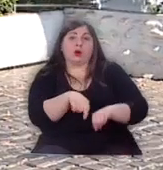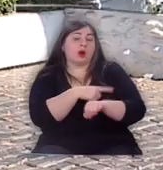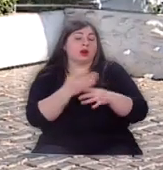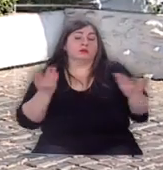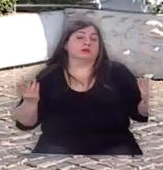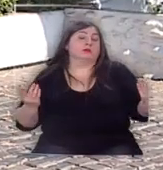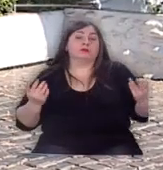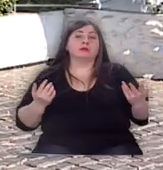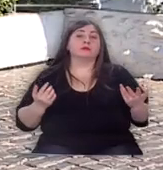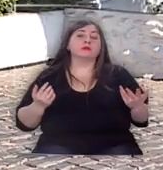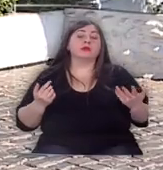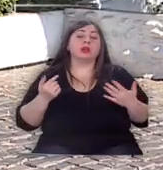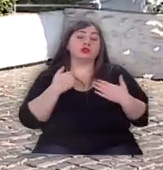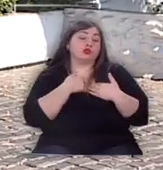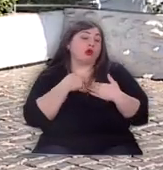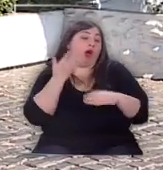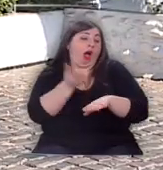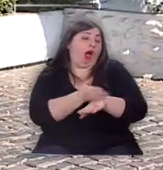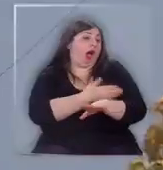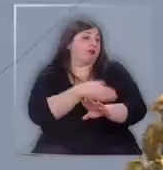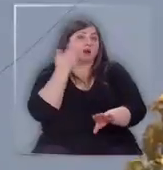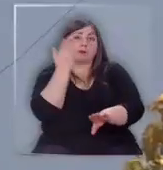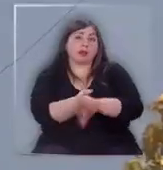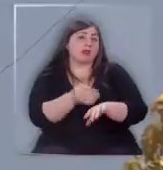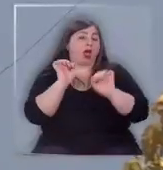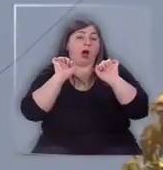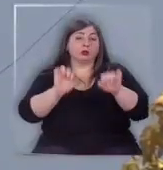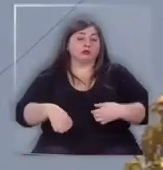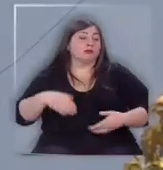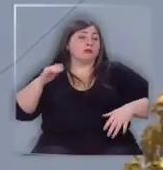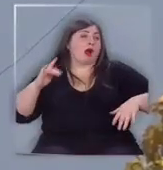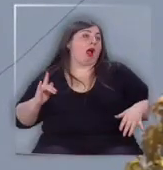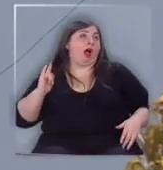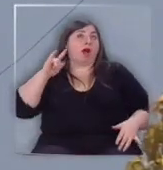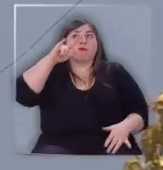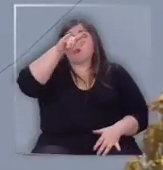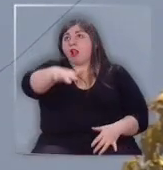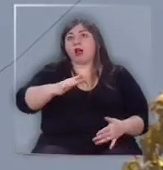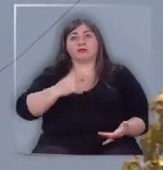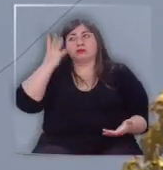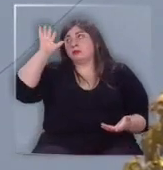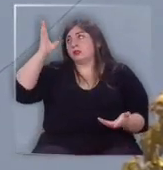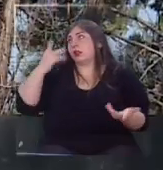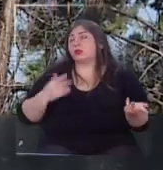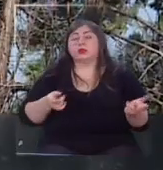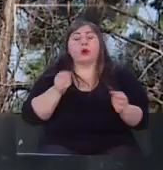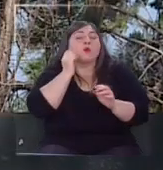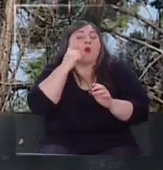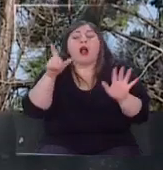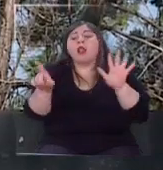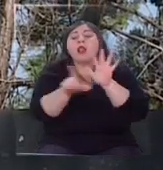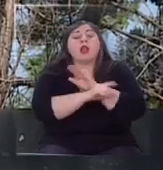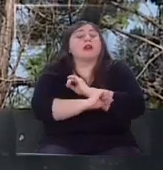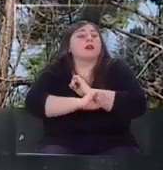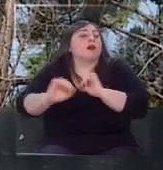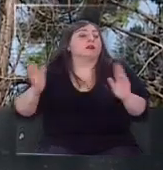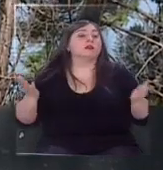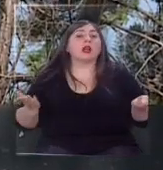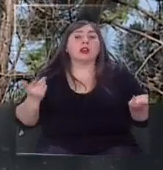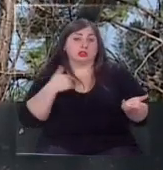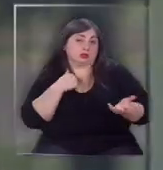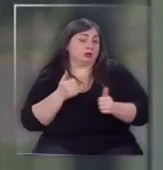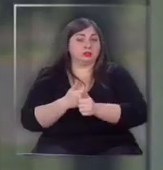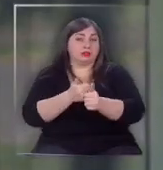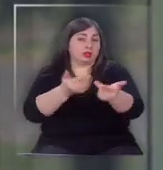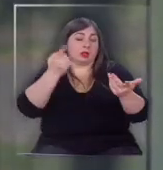Había autorización para volar, entonces todavía no entiendo qué puede haber violado. Porque lo que se persigue,